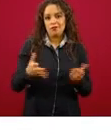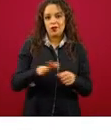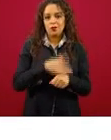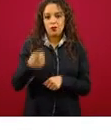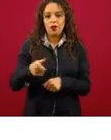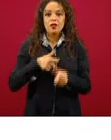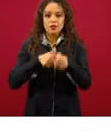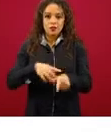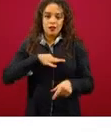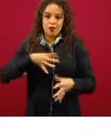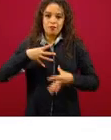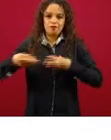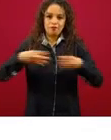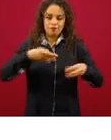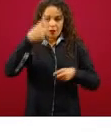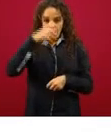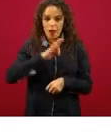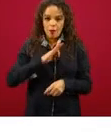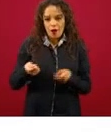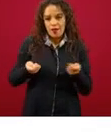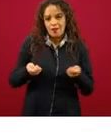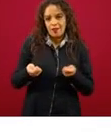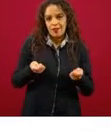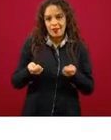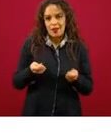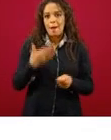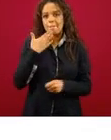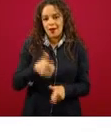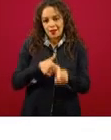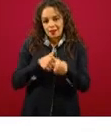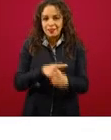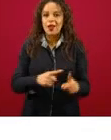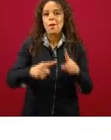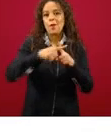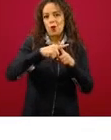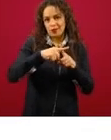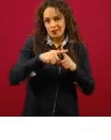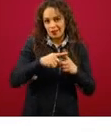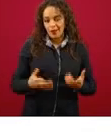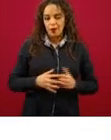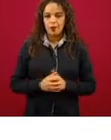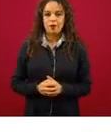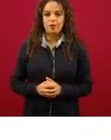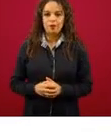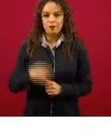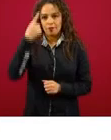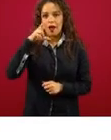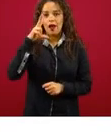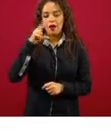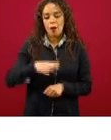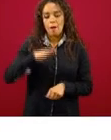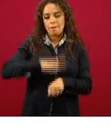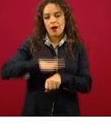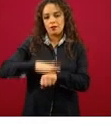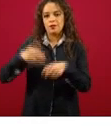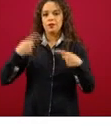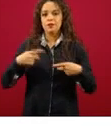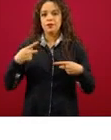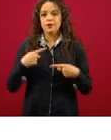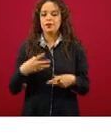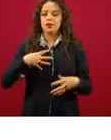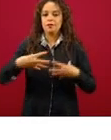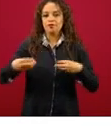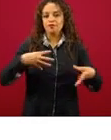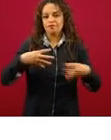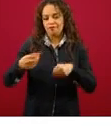que siga estando de forma positiva este manejo y no crezca el número de casos.